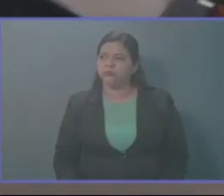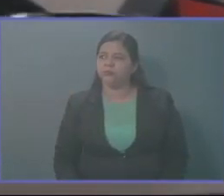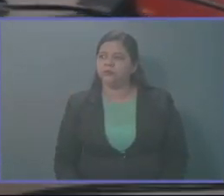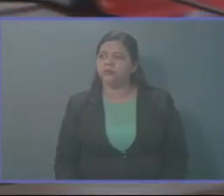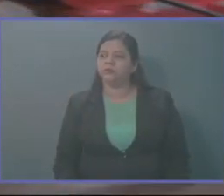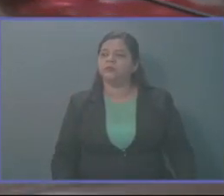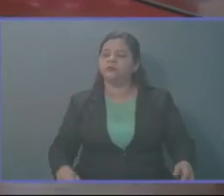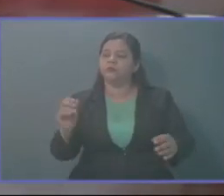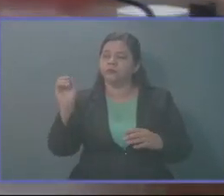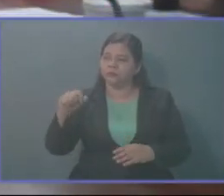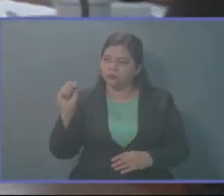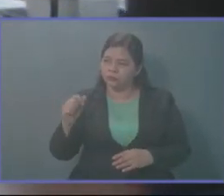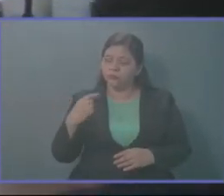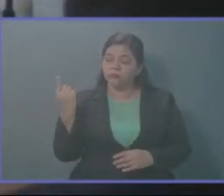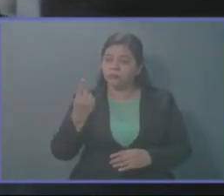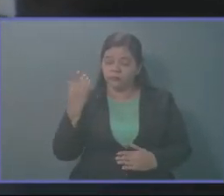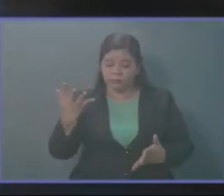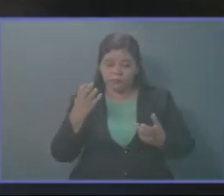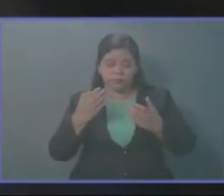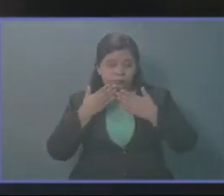manera de ilustración,